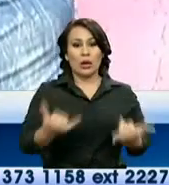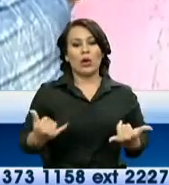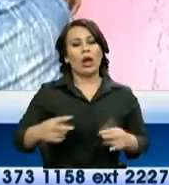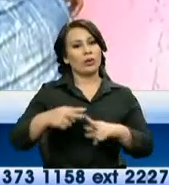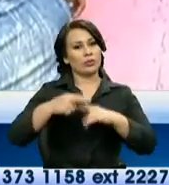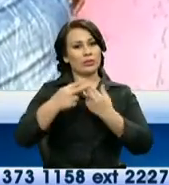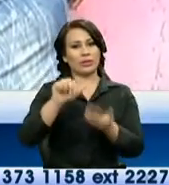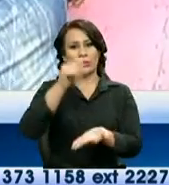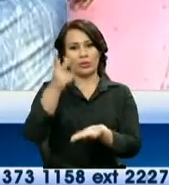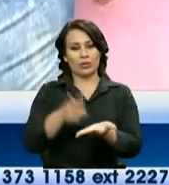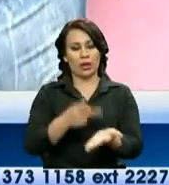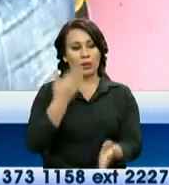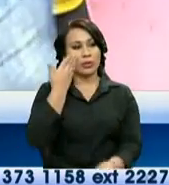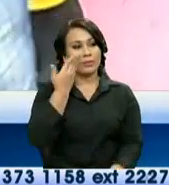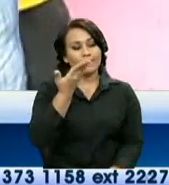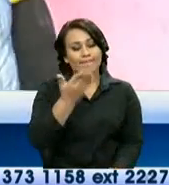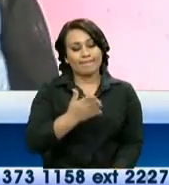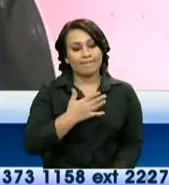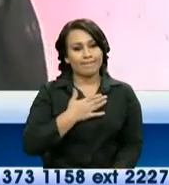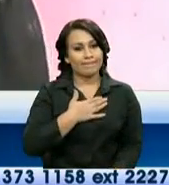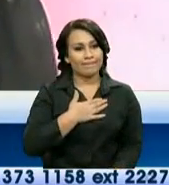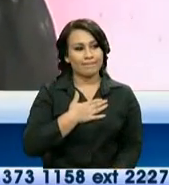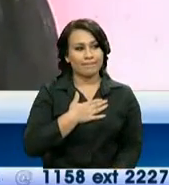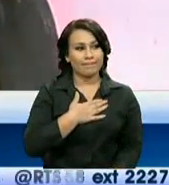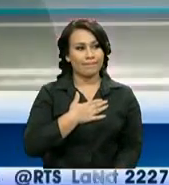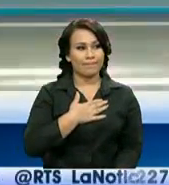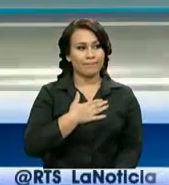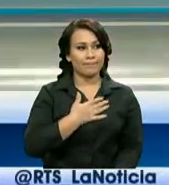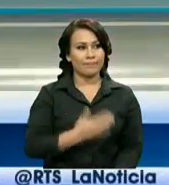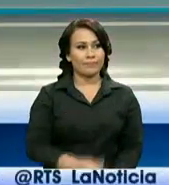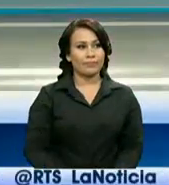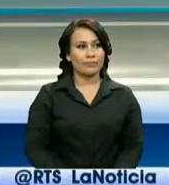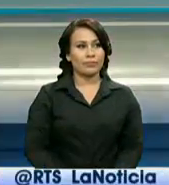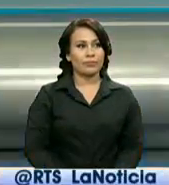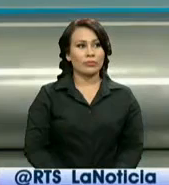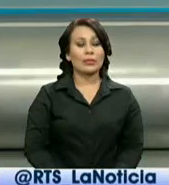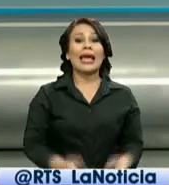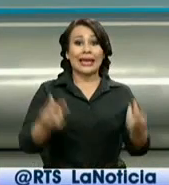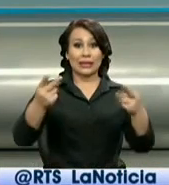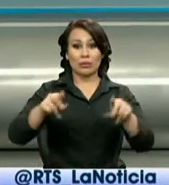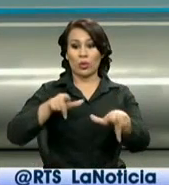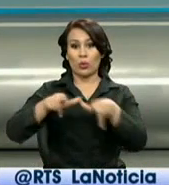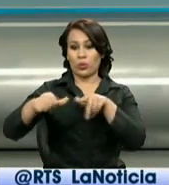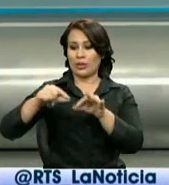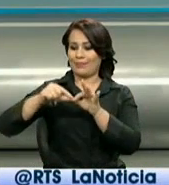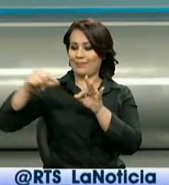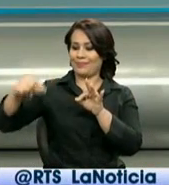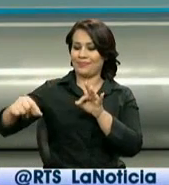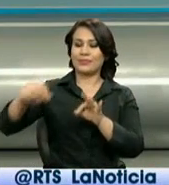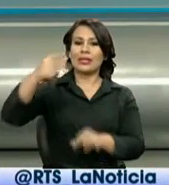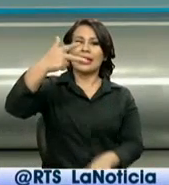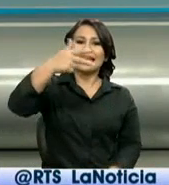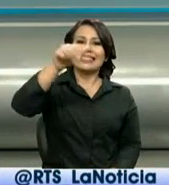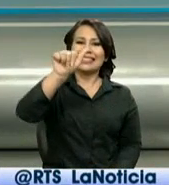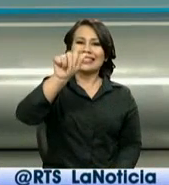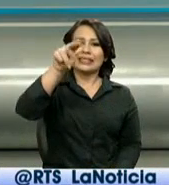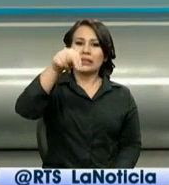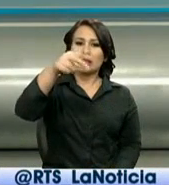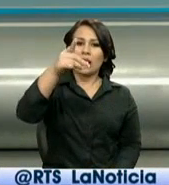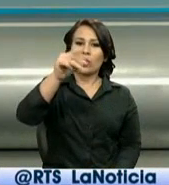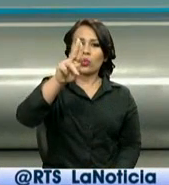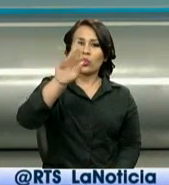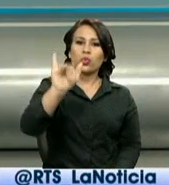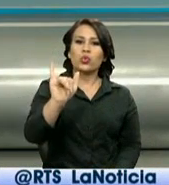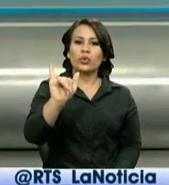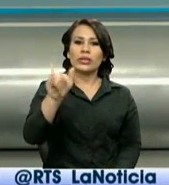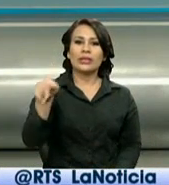nuevo, informó Julio César Saona. En la parroquia Chanduy de la provincia de Santa Elena hallaron el cadáver de un hombre